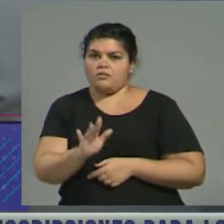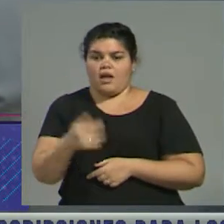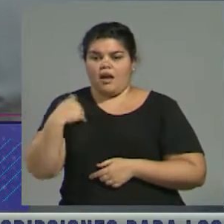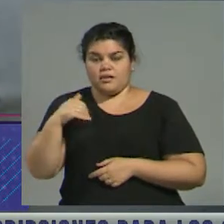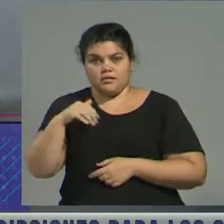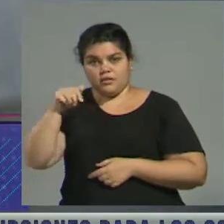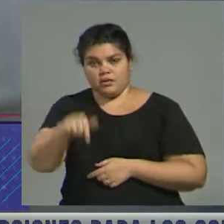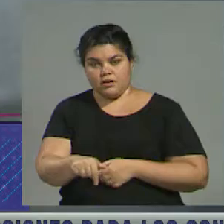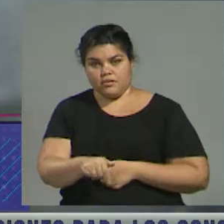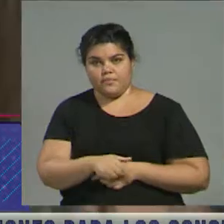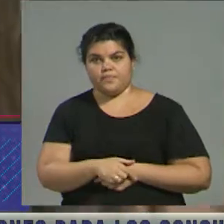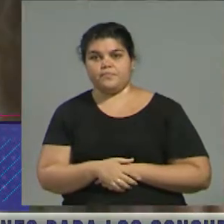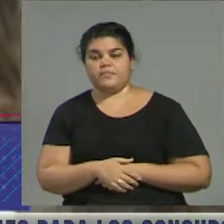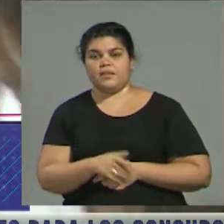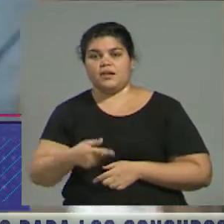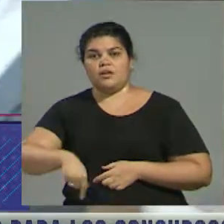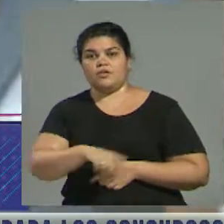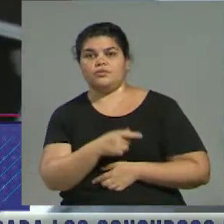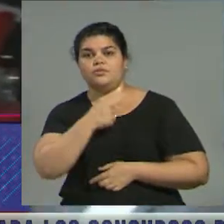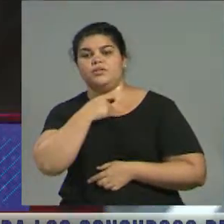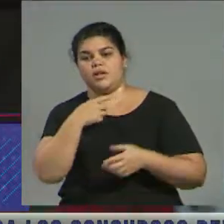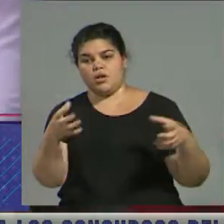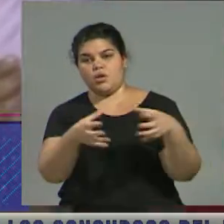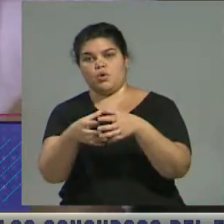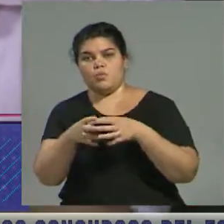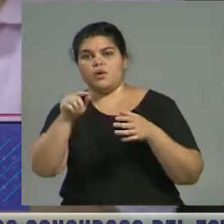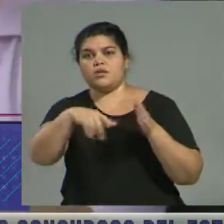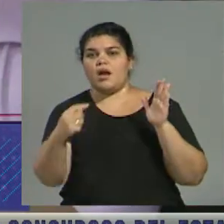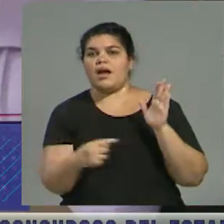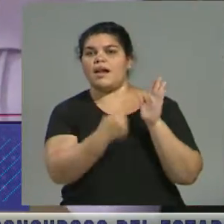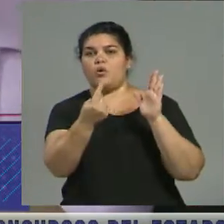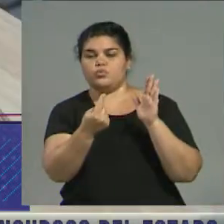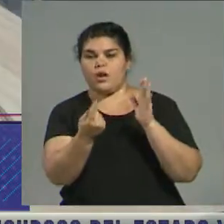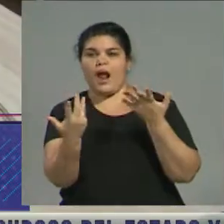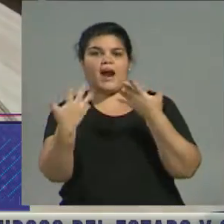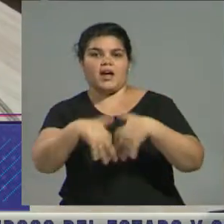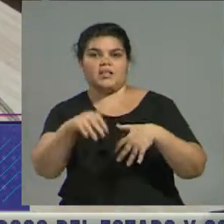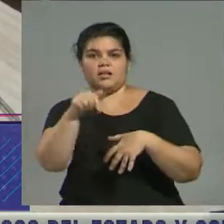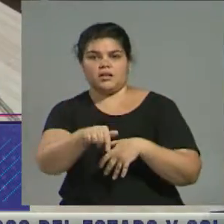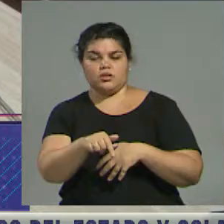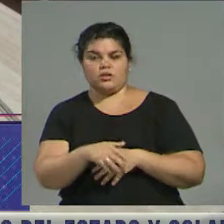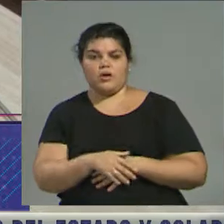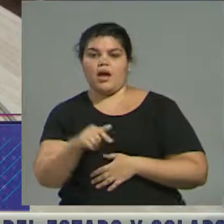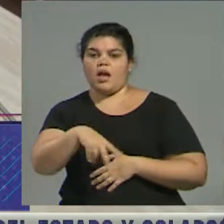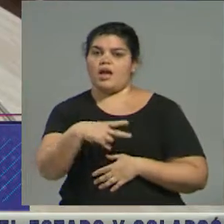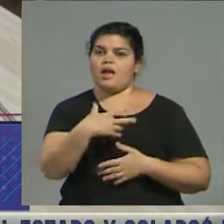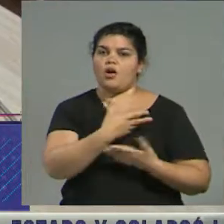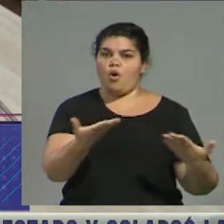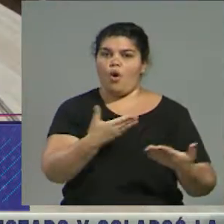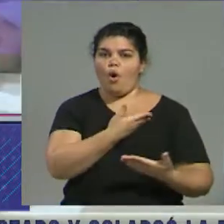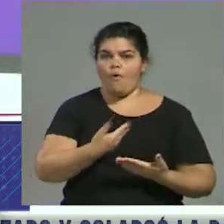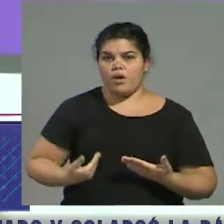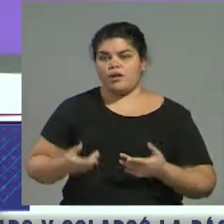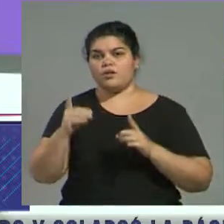están buscando en el último tiempo muchos sectores, esta famosa cláusula gatillo que se ha dado en el Estado y se ha dado en empresas privadas para proteger el salario de